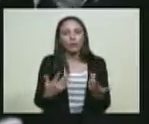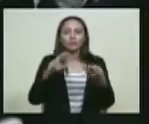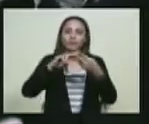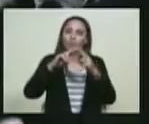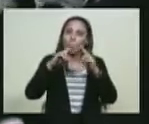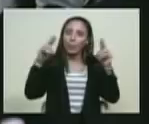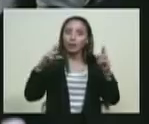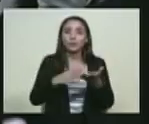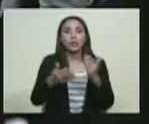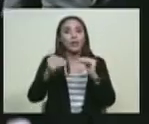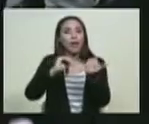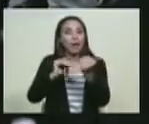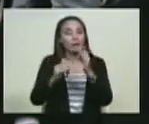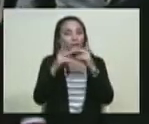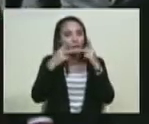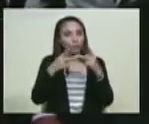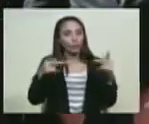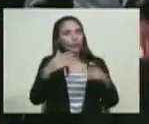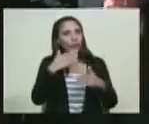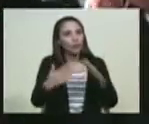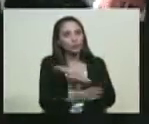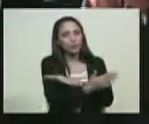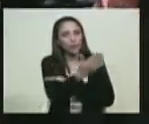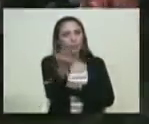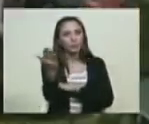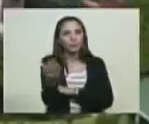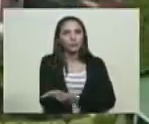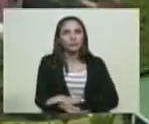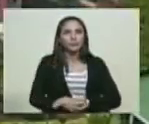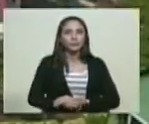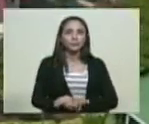nueva ética pública. Muchas gracias, pues. Me despido de ustedes.